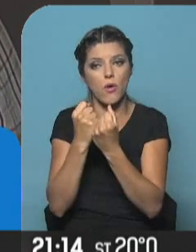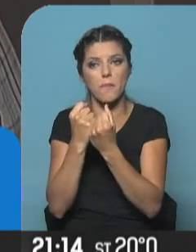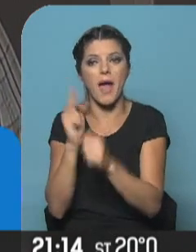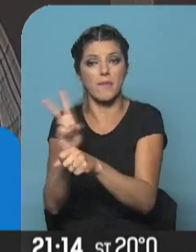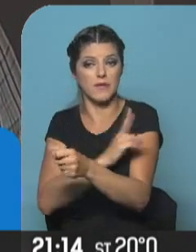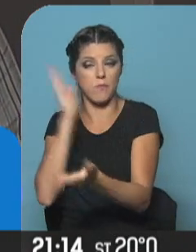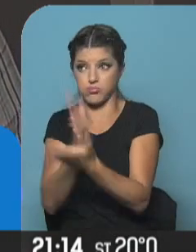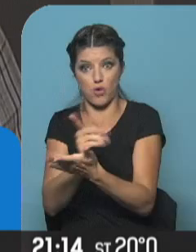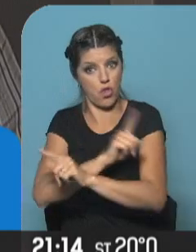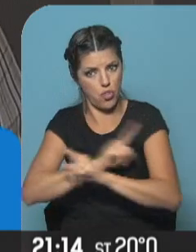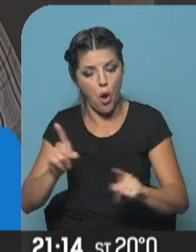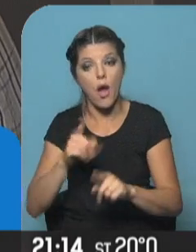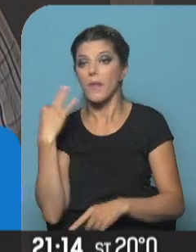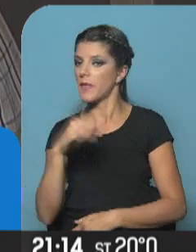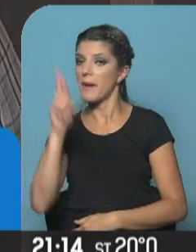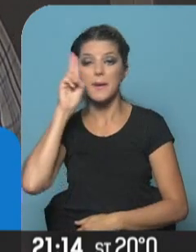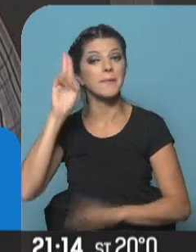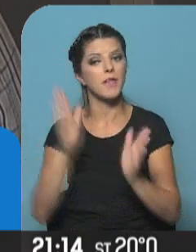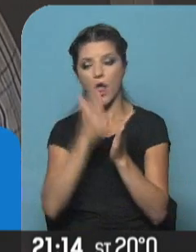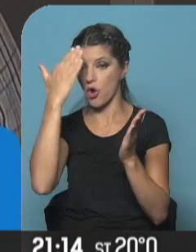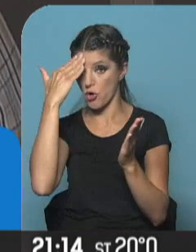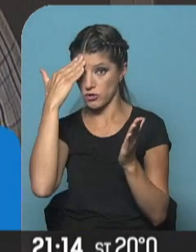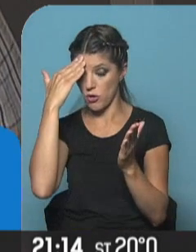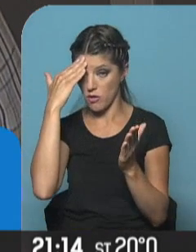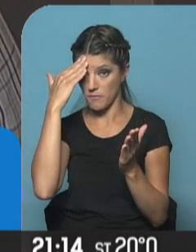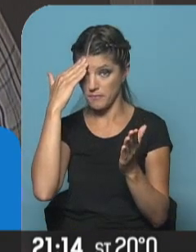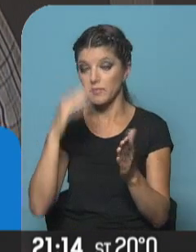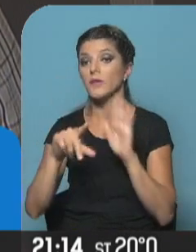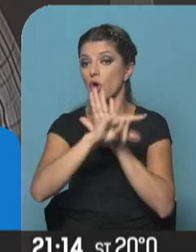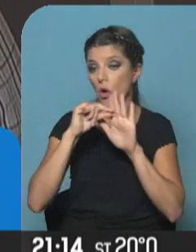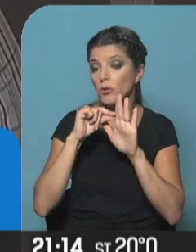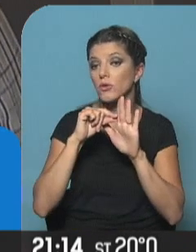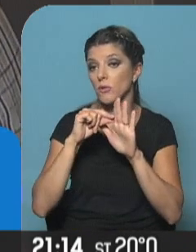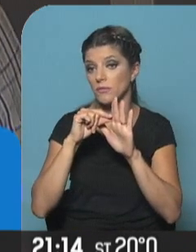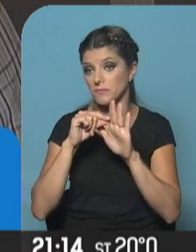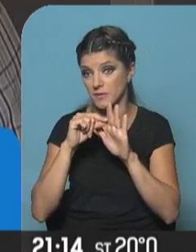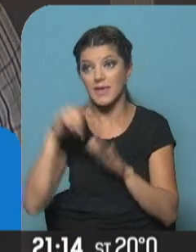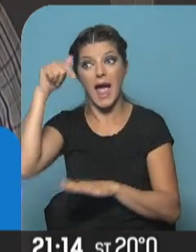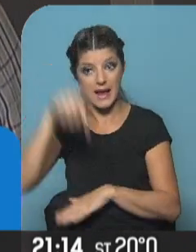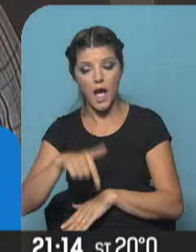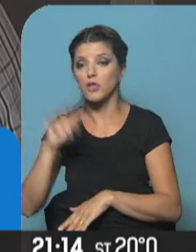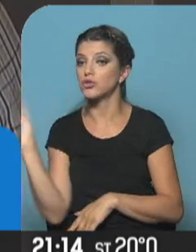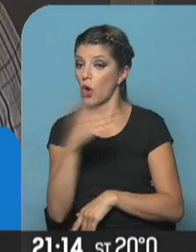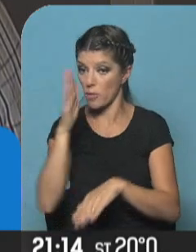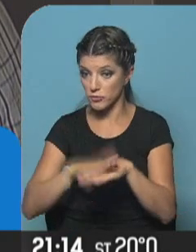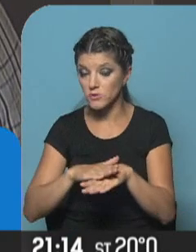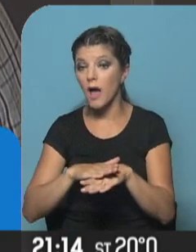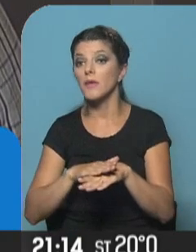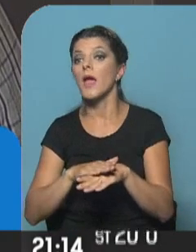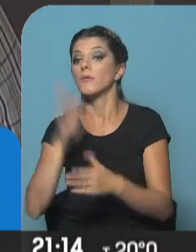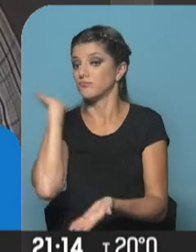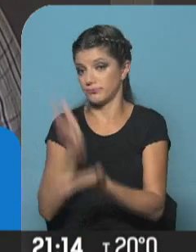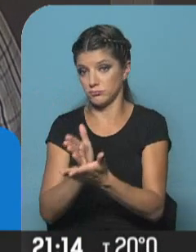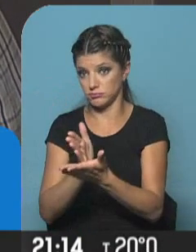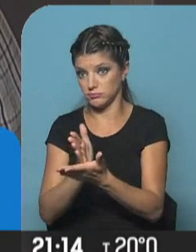los códigos de la nación, sobre todo el Código Penal y el Procesal Penal, porque no hay más pacto de impunidad. La segunda cuestión es, creo